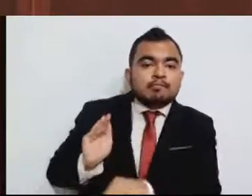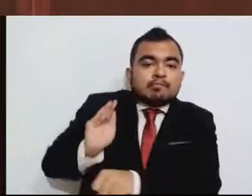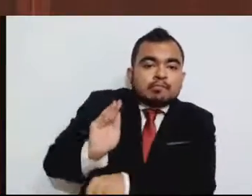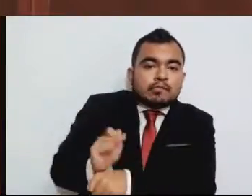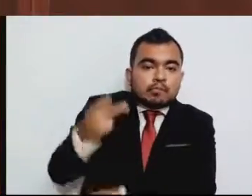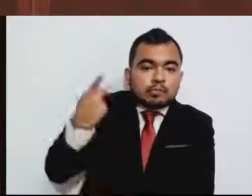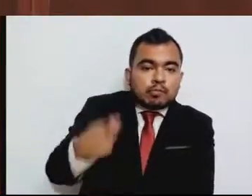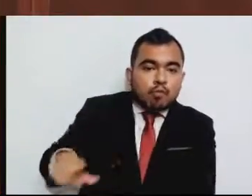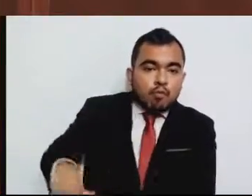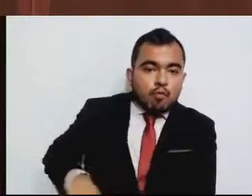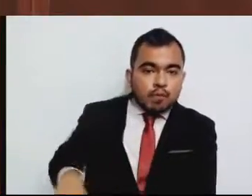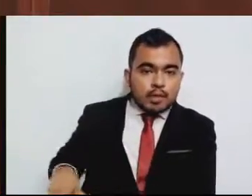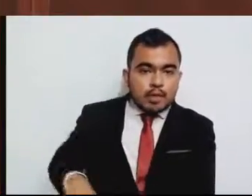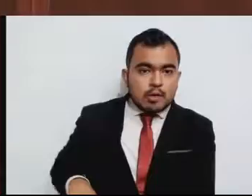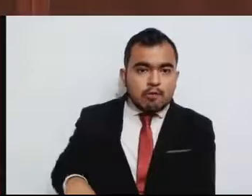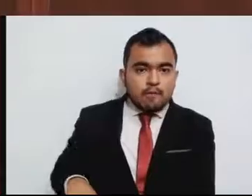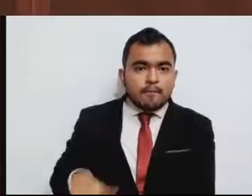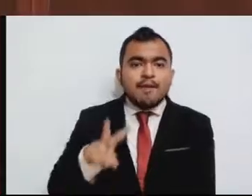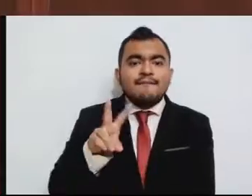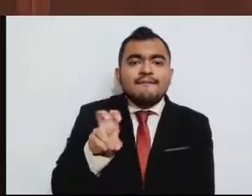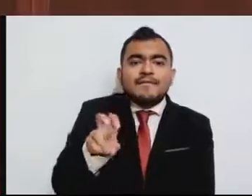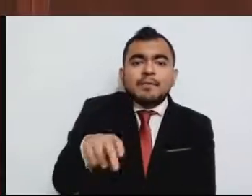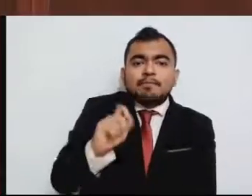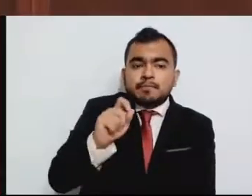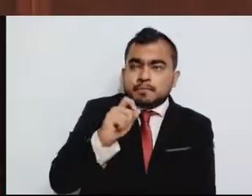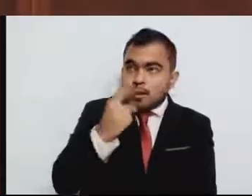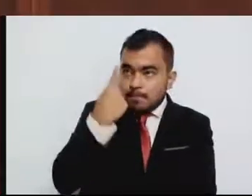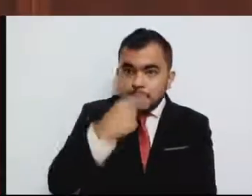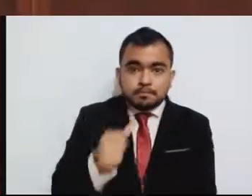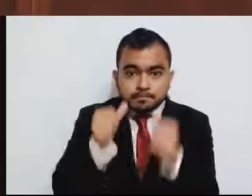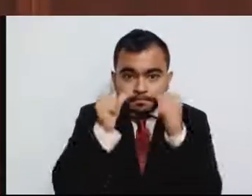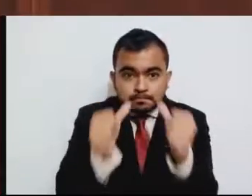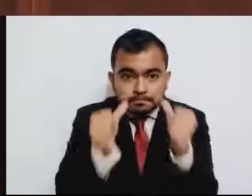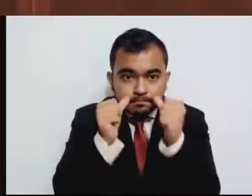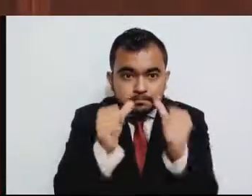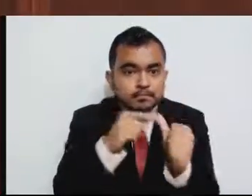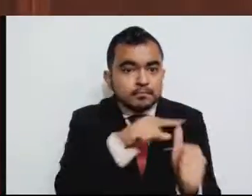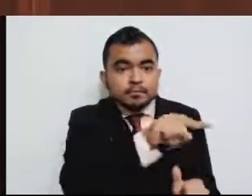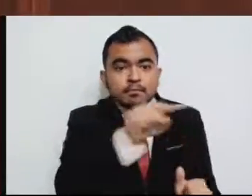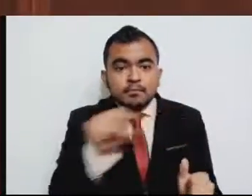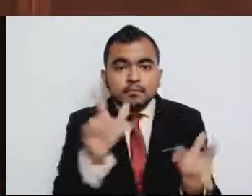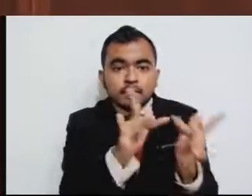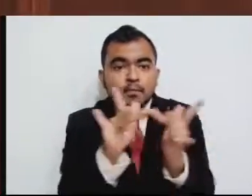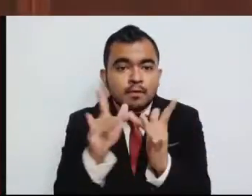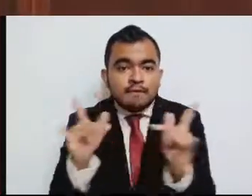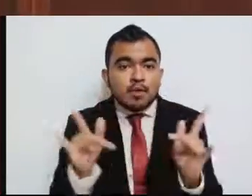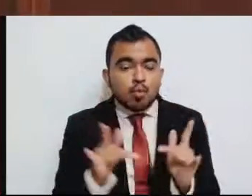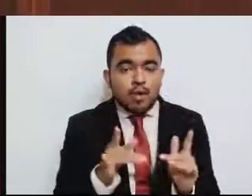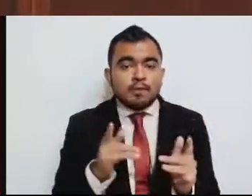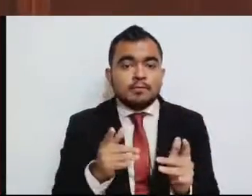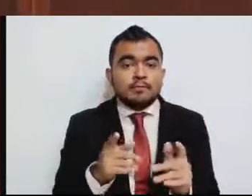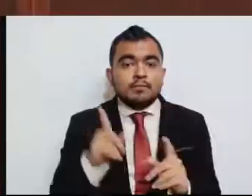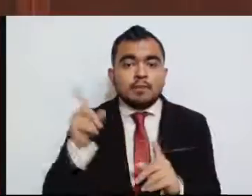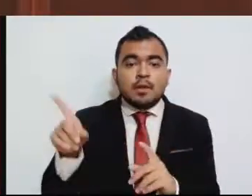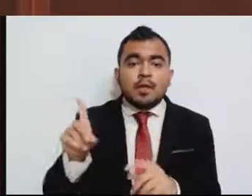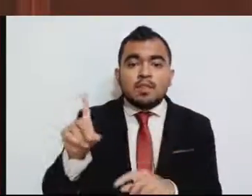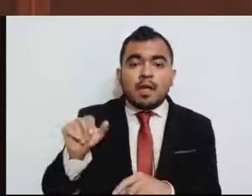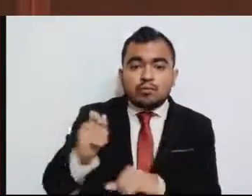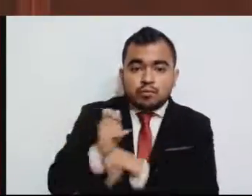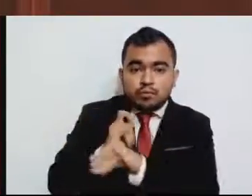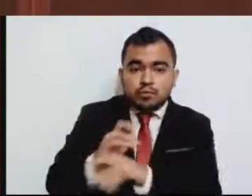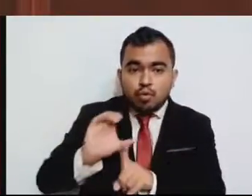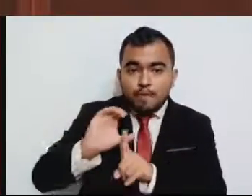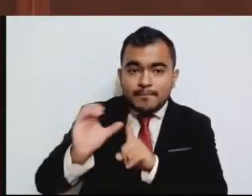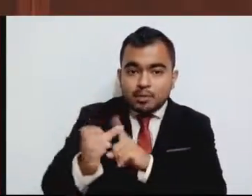y no ha ventanillas en atención a dependencias vinculantes con datos del comité de admisión y seguimiento del programa